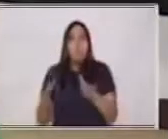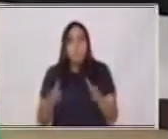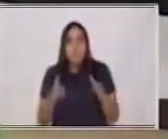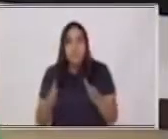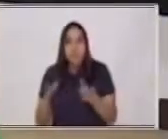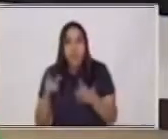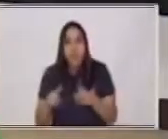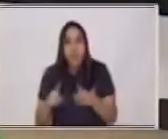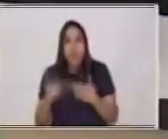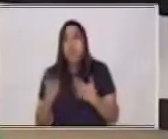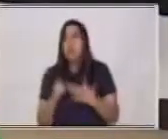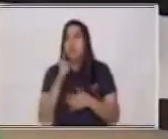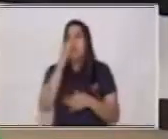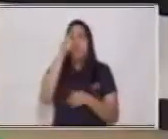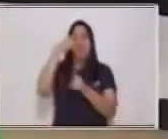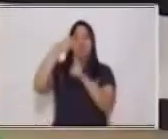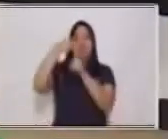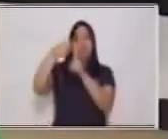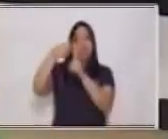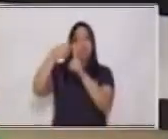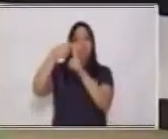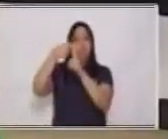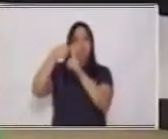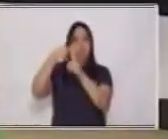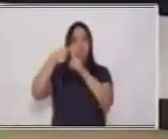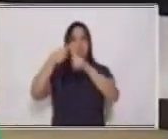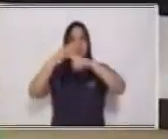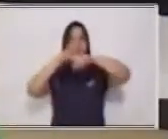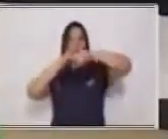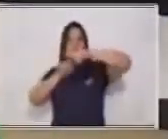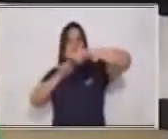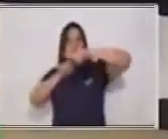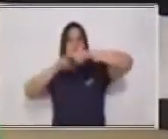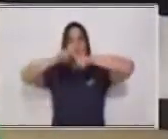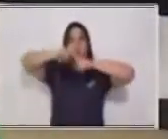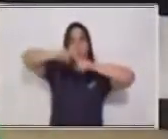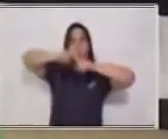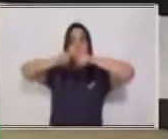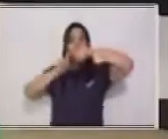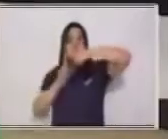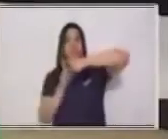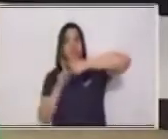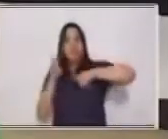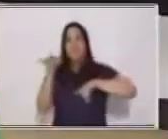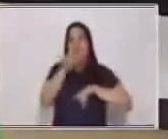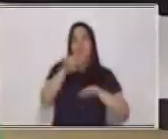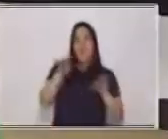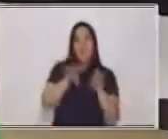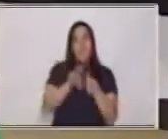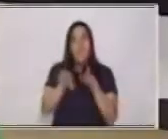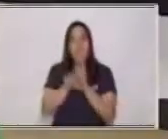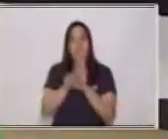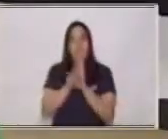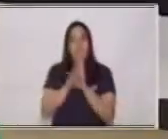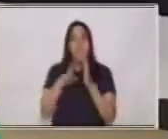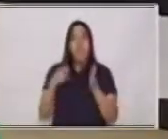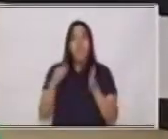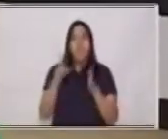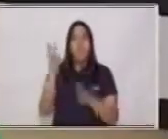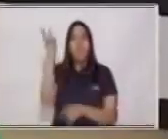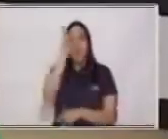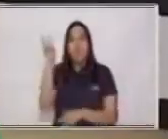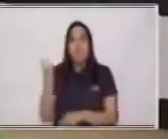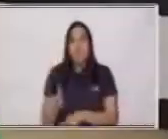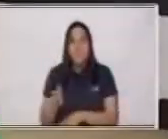vas a dividir, o mejor aún, como que fueras a dividir unos pedazos de pizza. Entonces, Entonces, te tienen que quedar aproximadamente